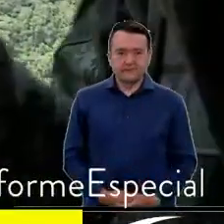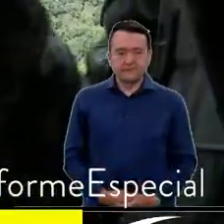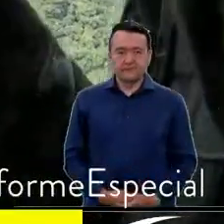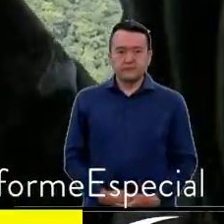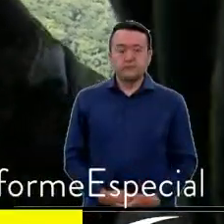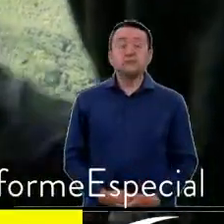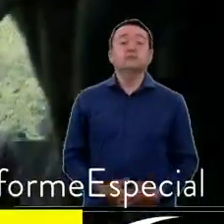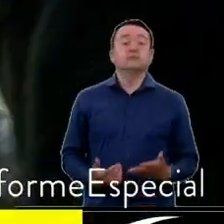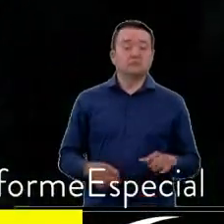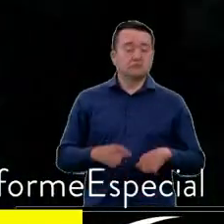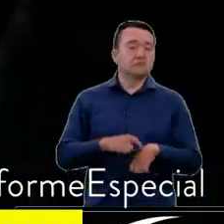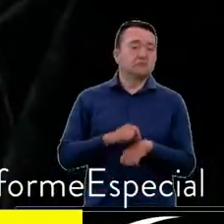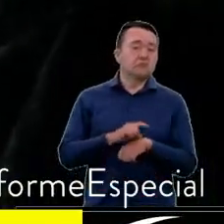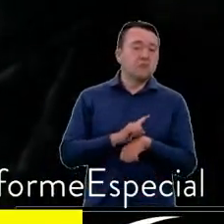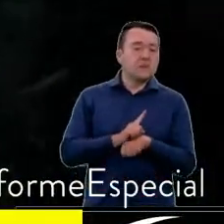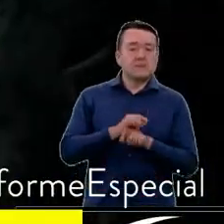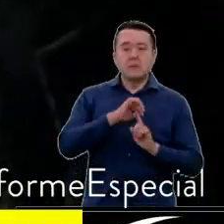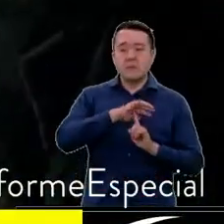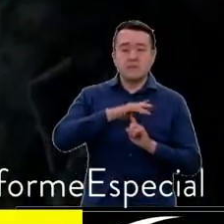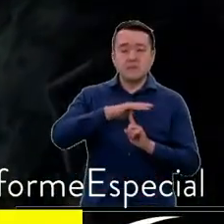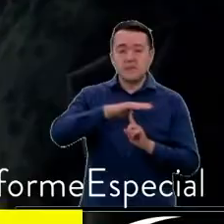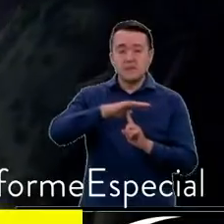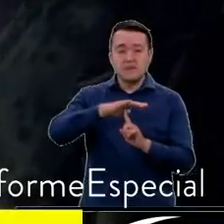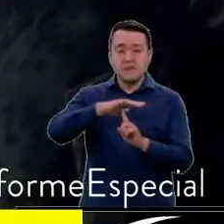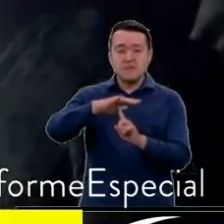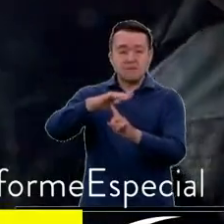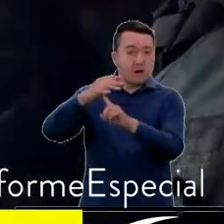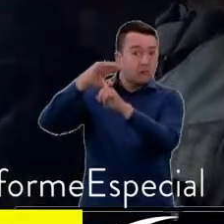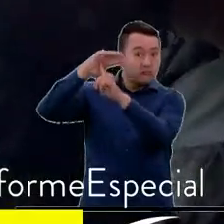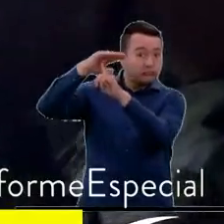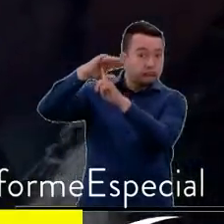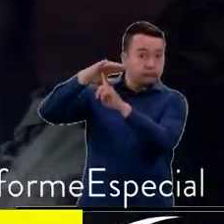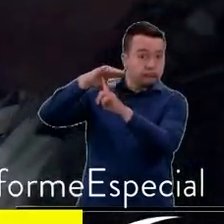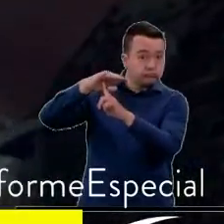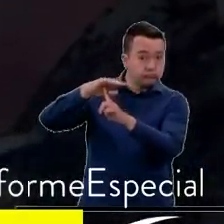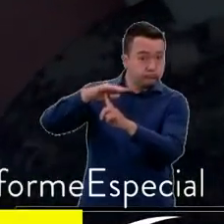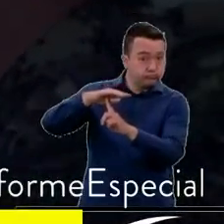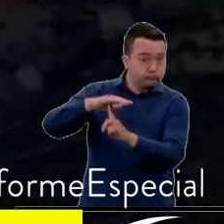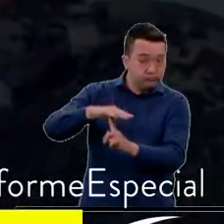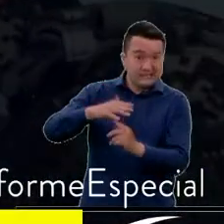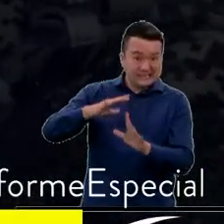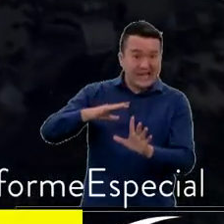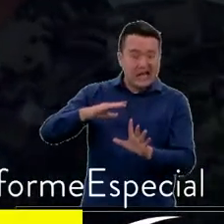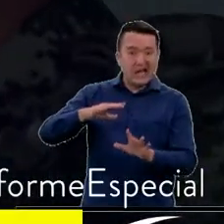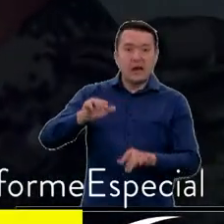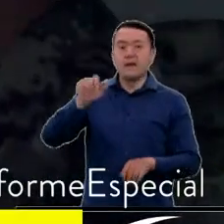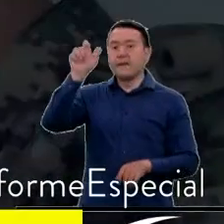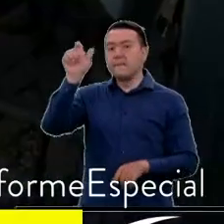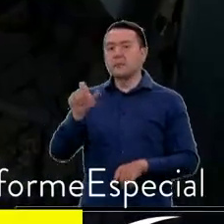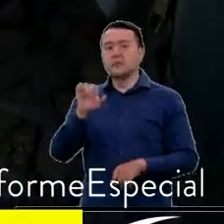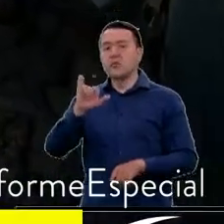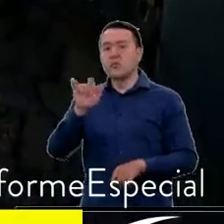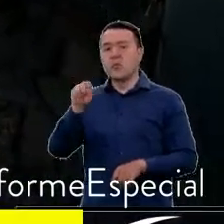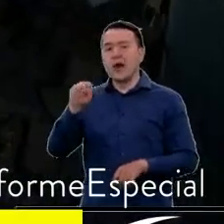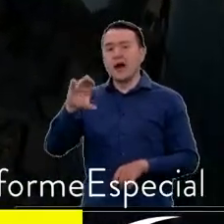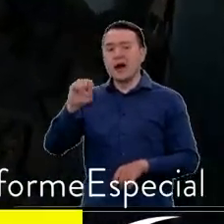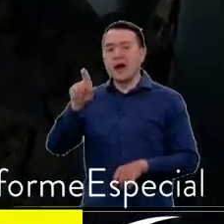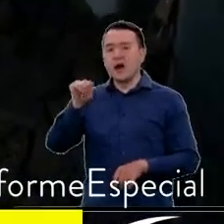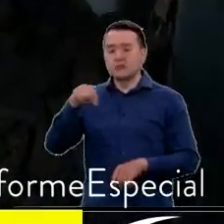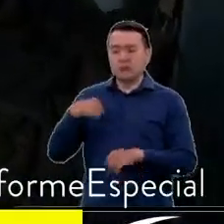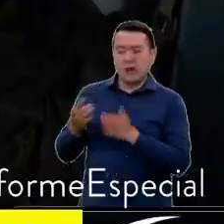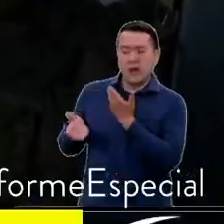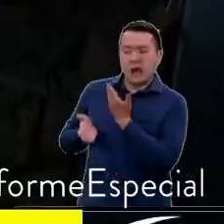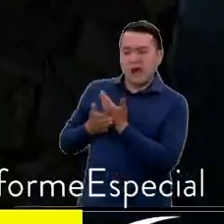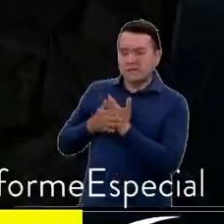Luego de varios minutos de vuelo y cuando nos disponíamos a descender, el general Juan Carlos Correa recibe un mensaje y de inmediato da la orden